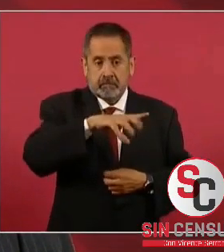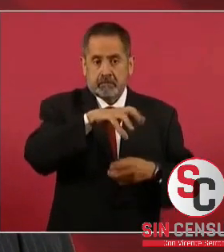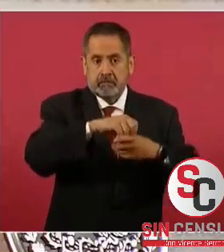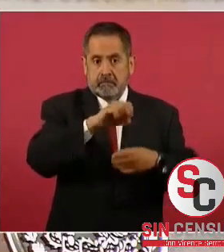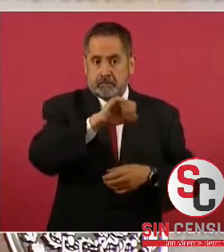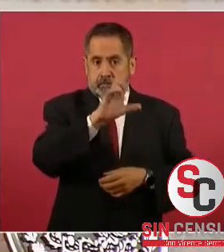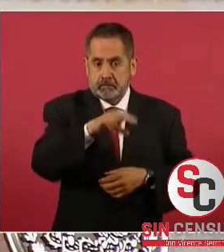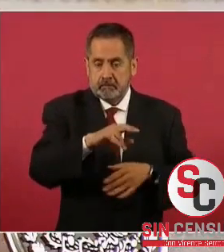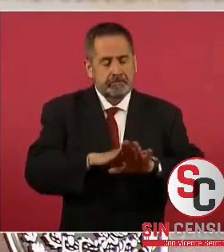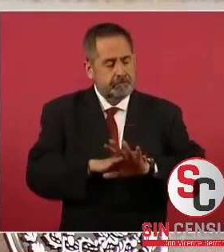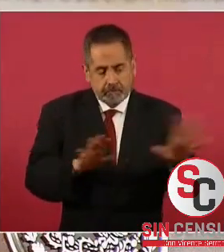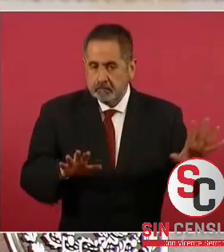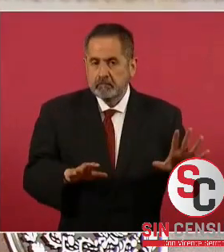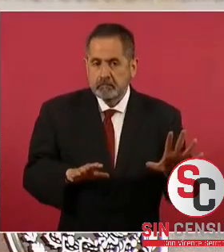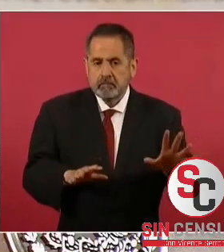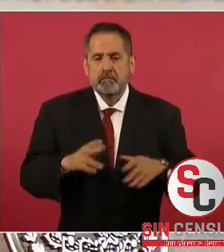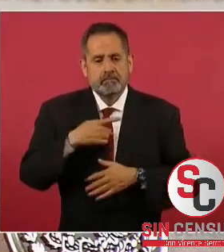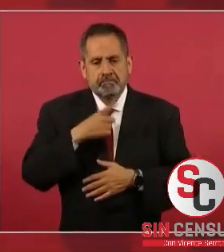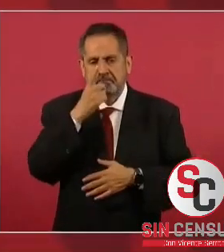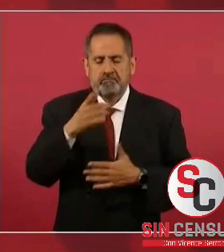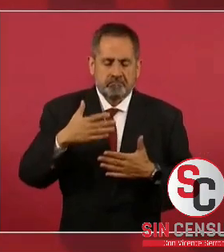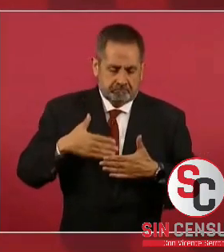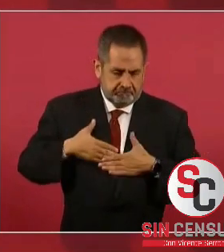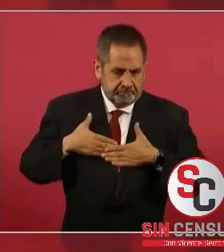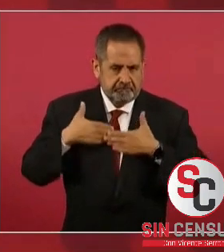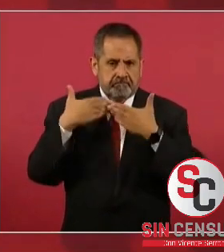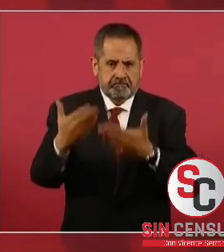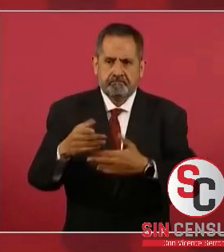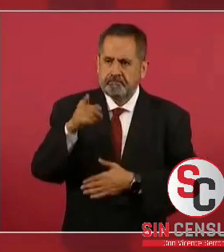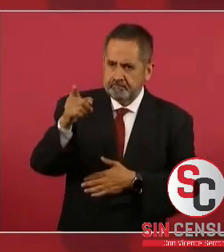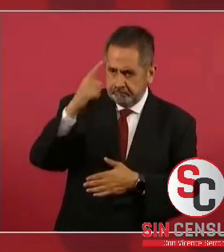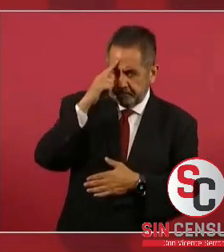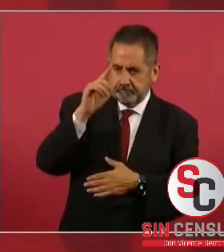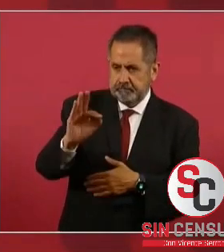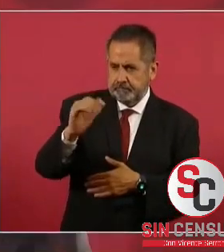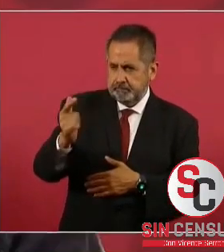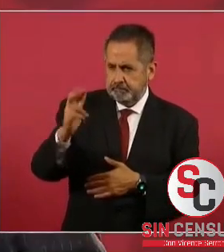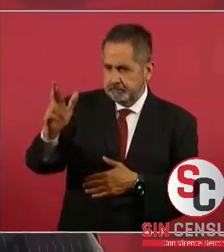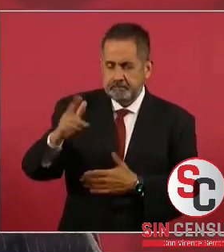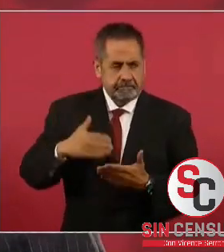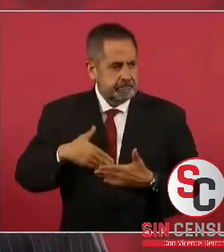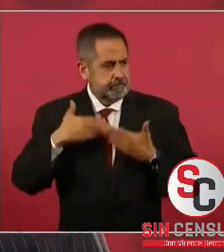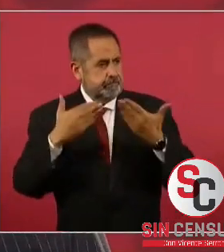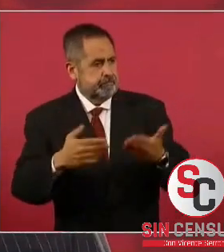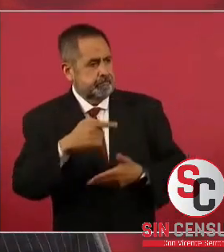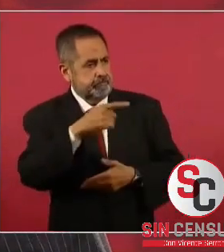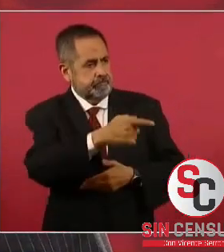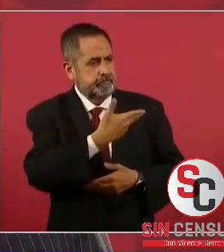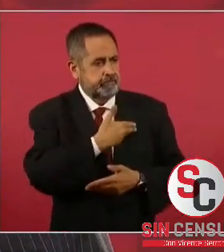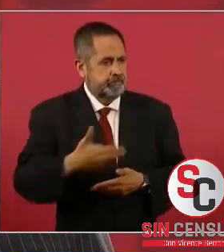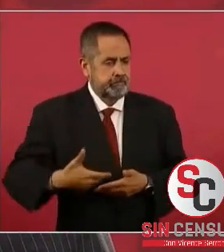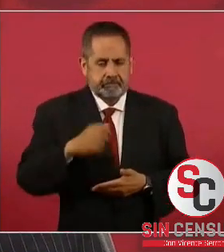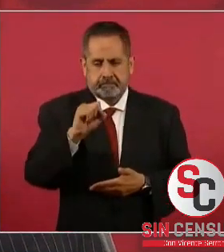y sostengo, le tengo confianza al fiscal y le tengo confianza al presidente de la Corte